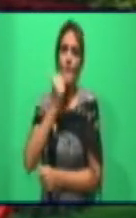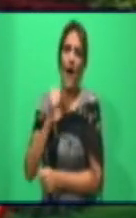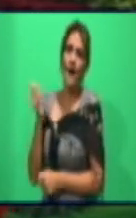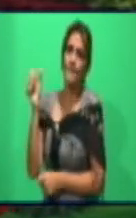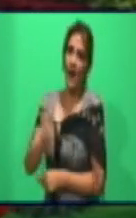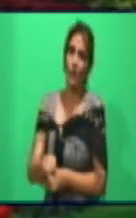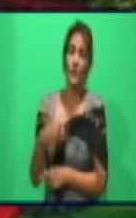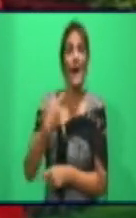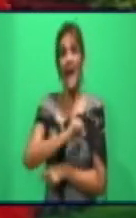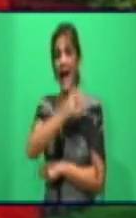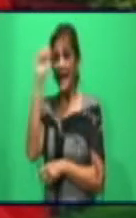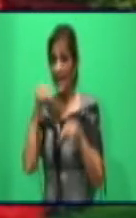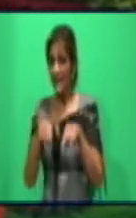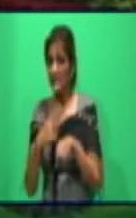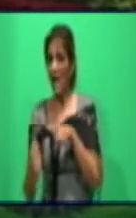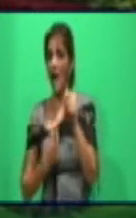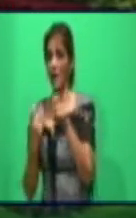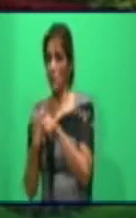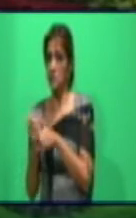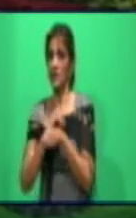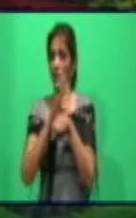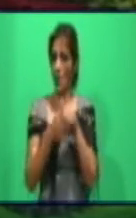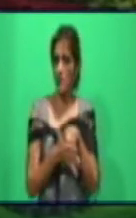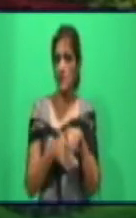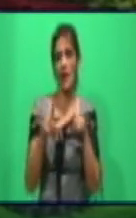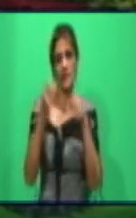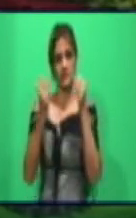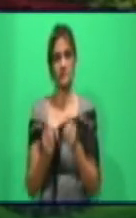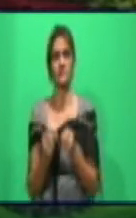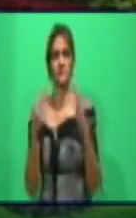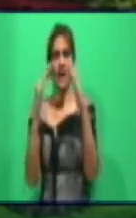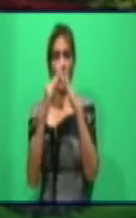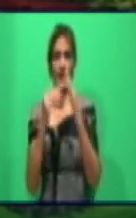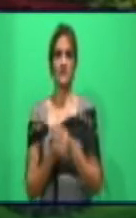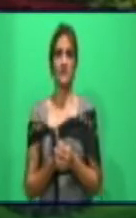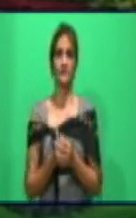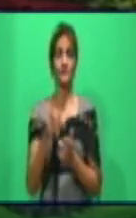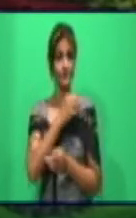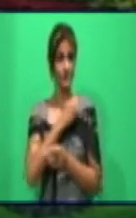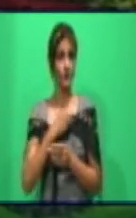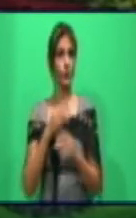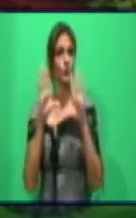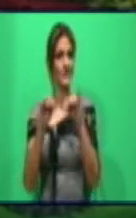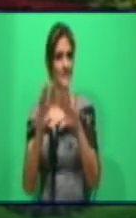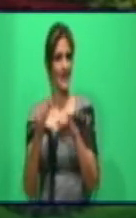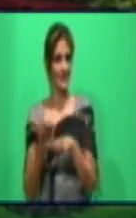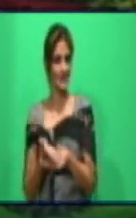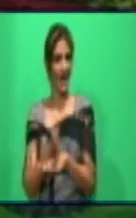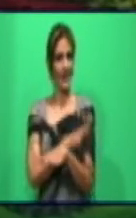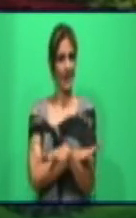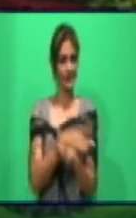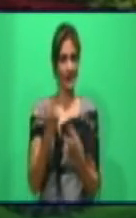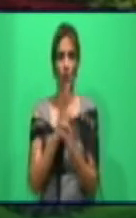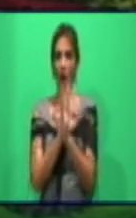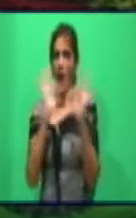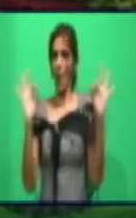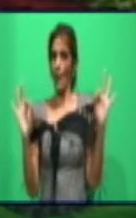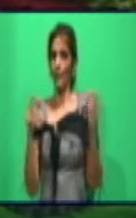extremar las medidas aquí decía el doctor del rico hace unos días que se están adelantando a los protocolos que es como únicos se le puede ganar